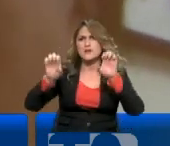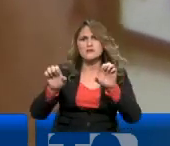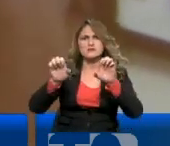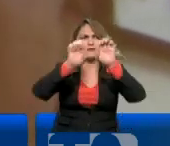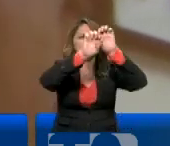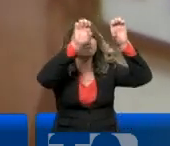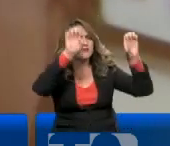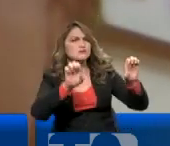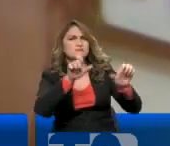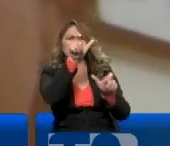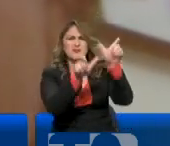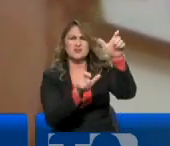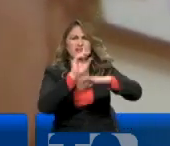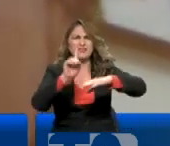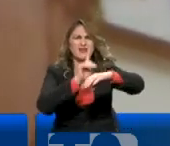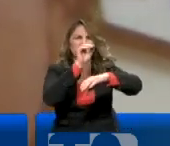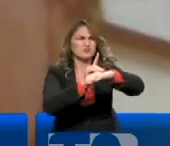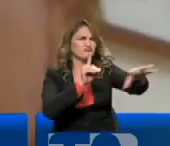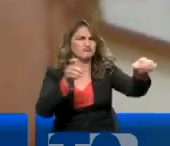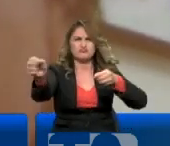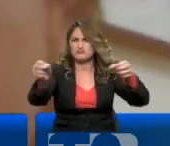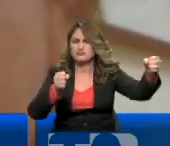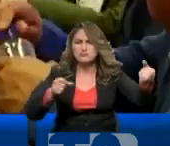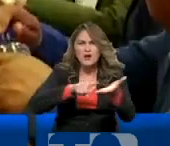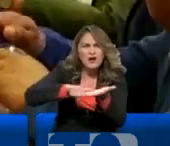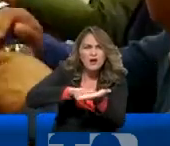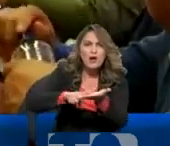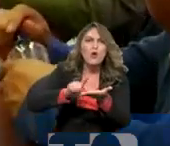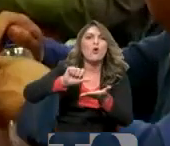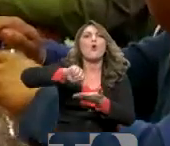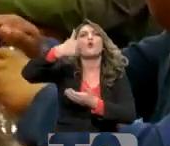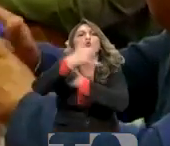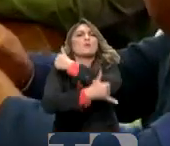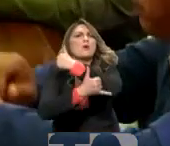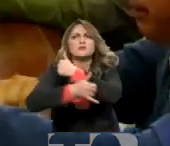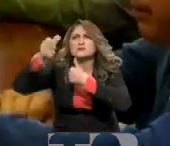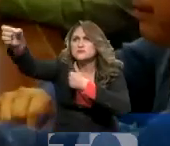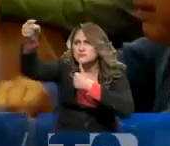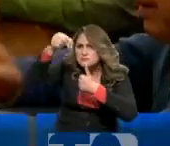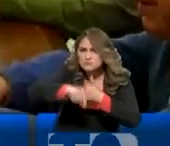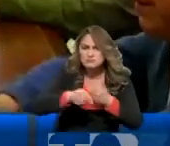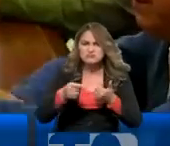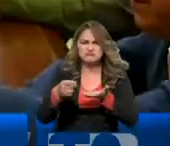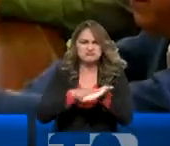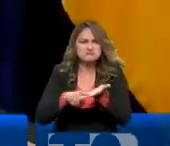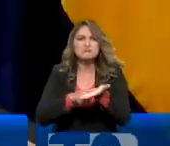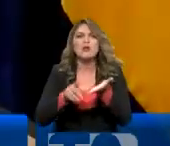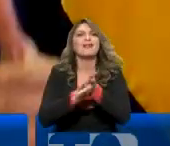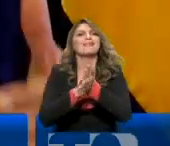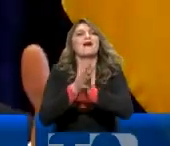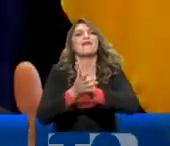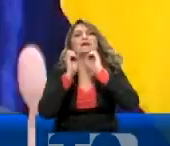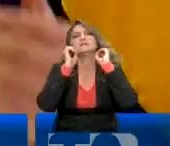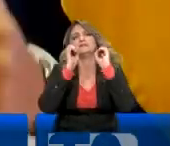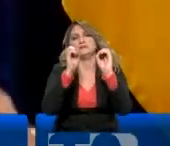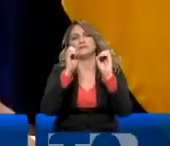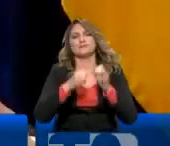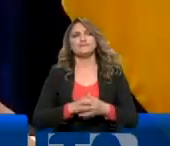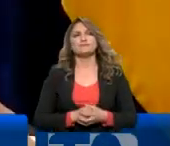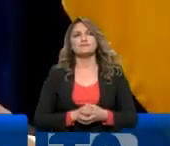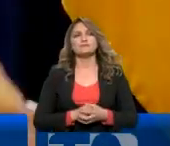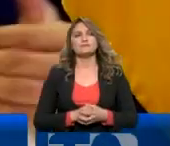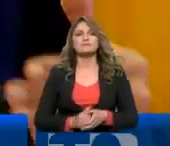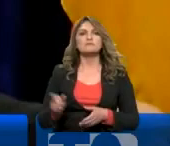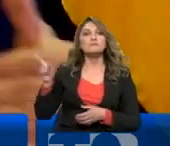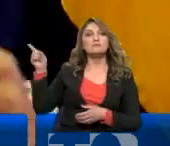con empresas del Estado o del extranjero. Otro de los llamados a la comisión fue el exprefecto de Los Ríos, Marco Troya,